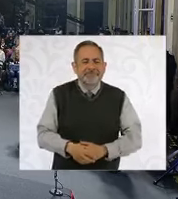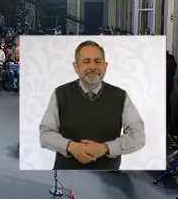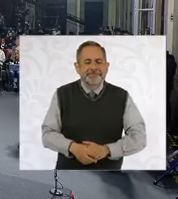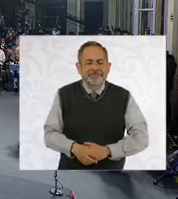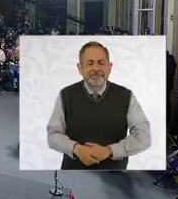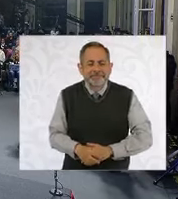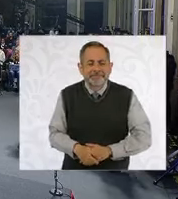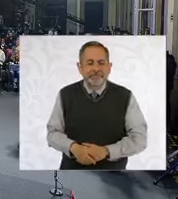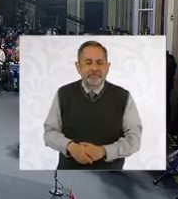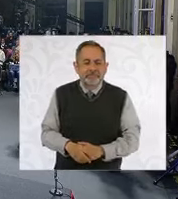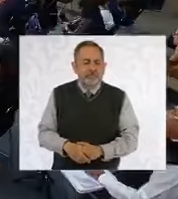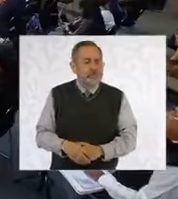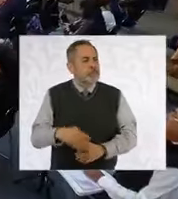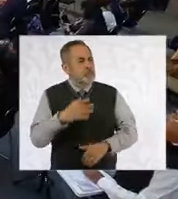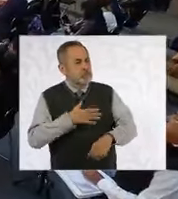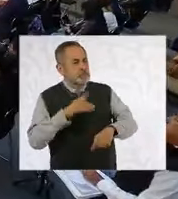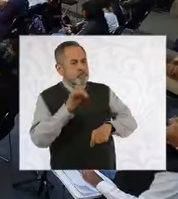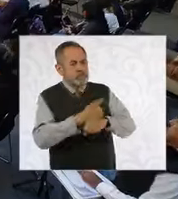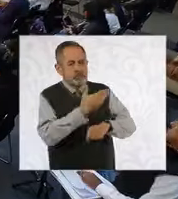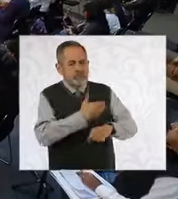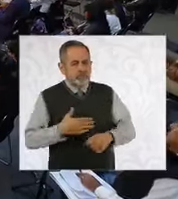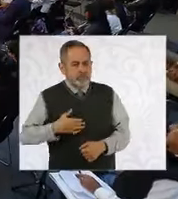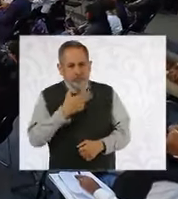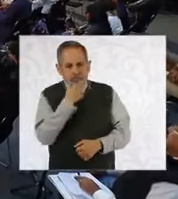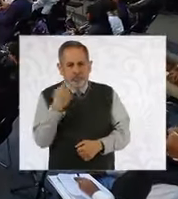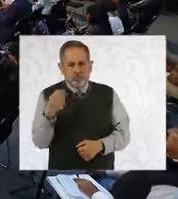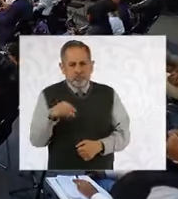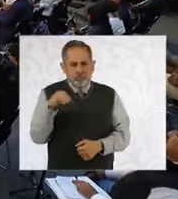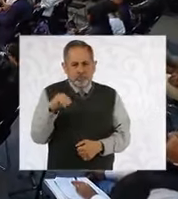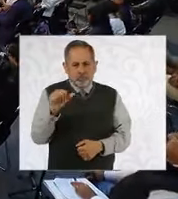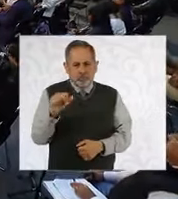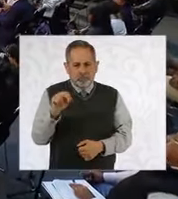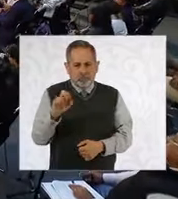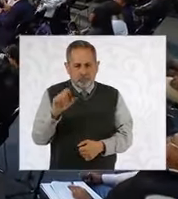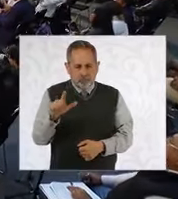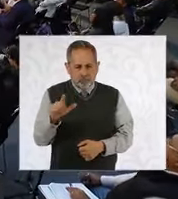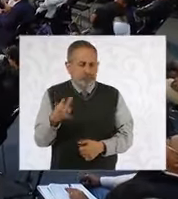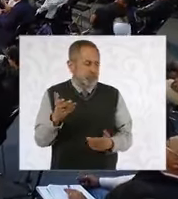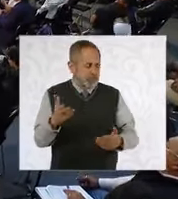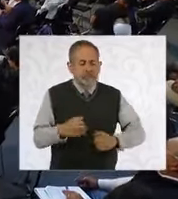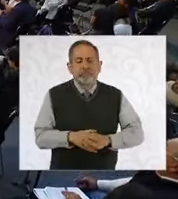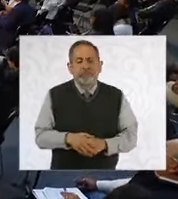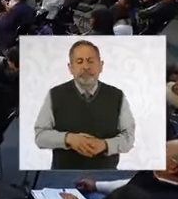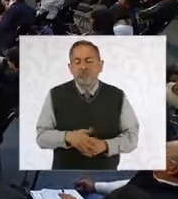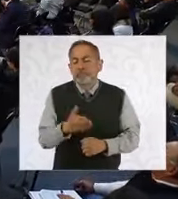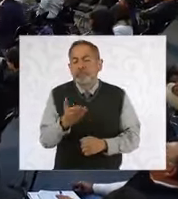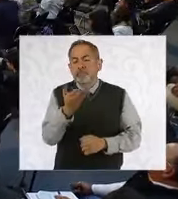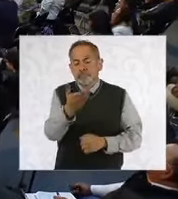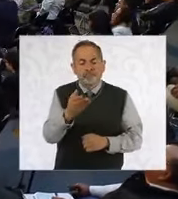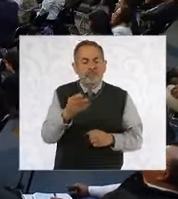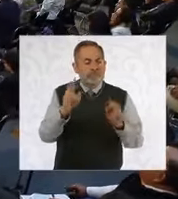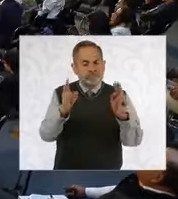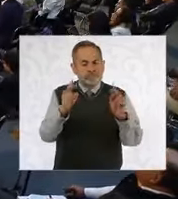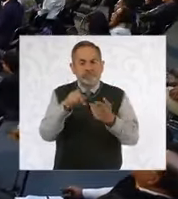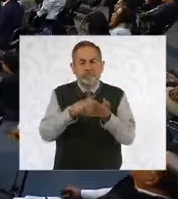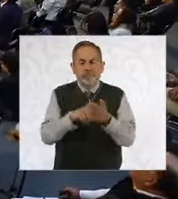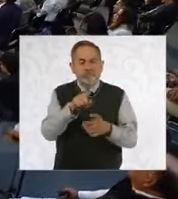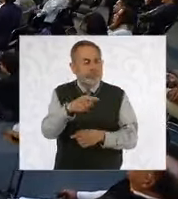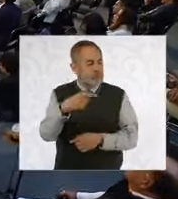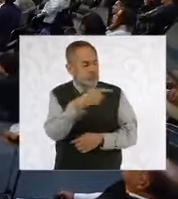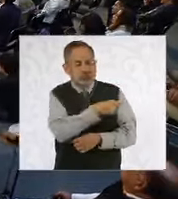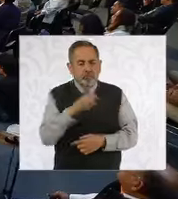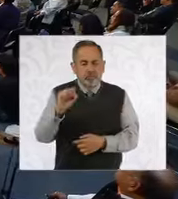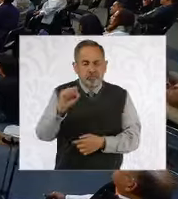levantando la mano. Buen día, presidenta. Manuel Pedrero, de Los Reporteros MX. Abonando un poquito con el tema de la Suprema